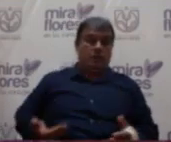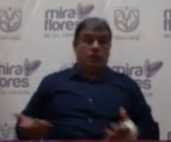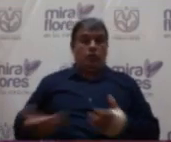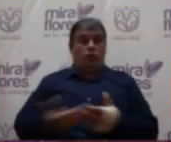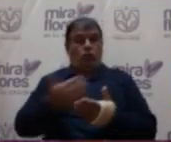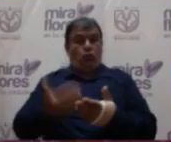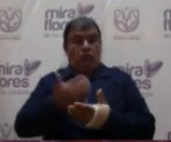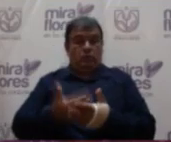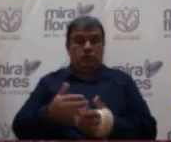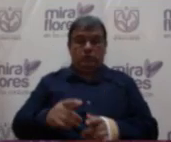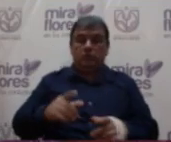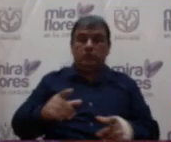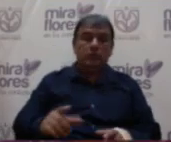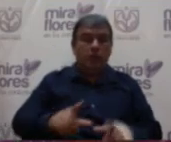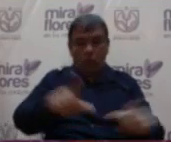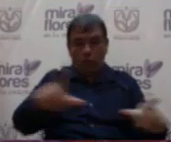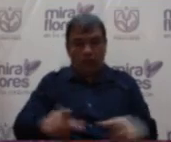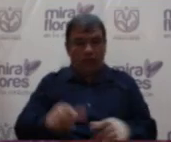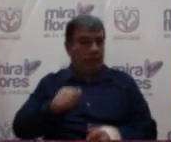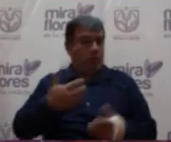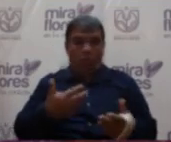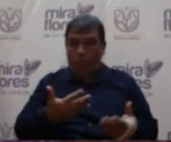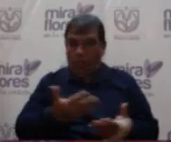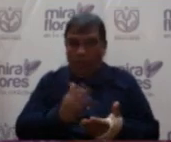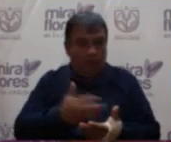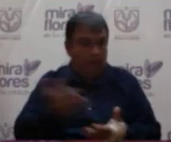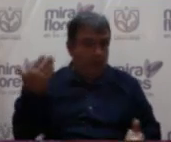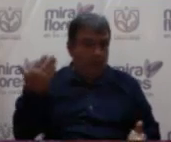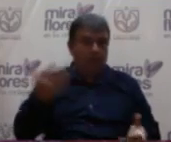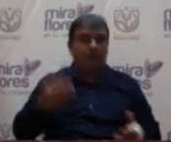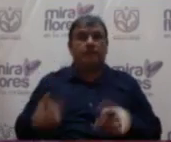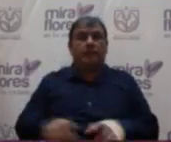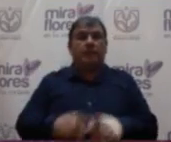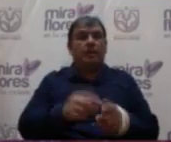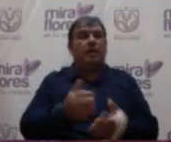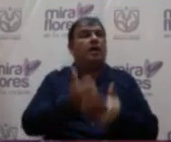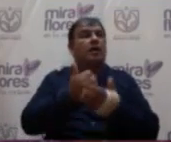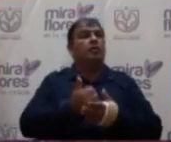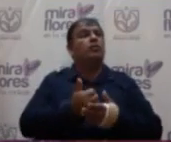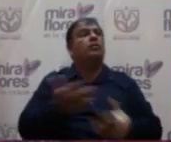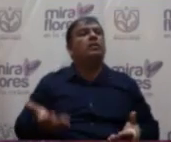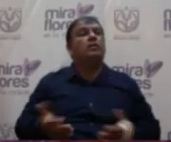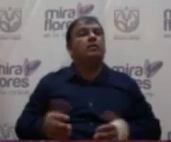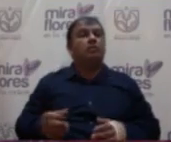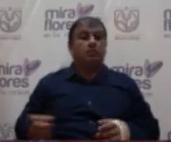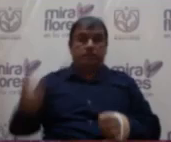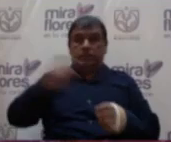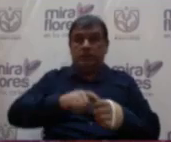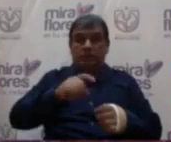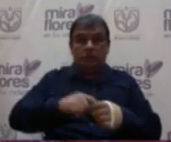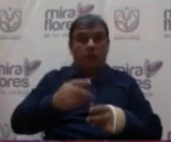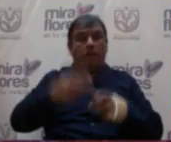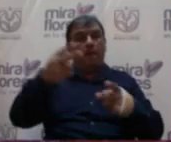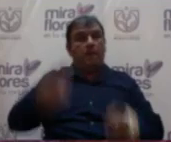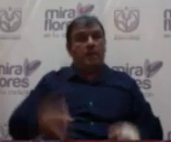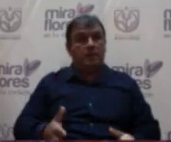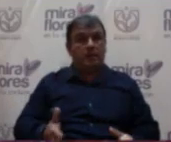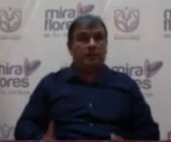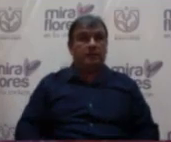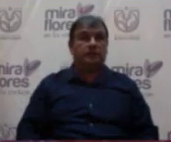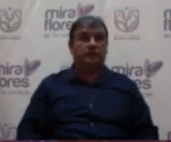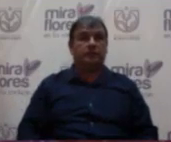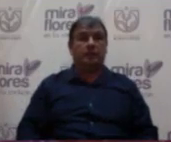no estaban cubiertas y eso también ayuda a reforzar lo que es la participación vecinal. Muy